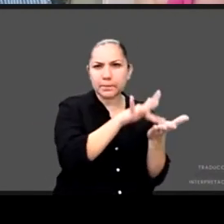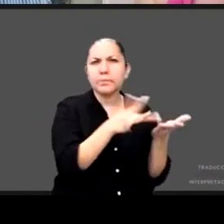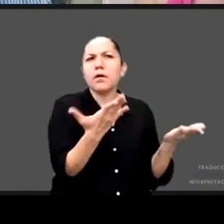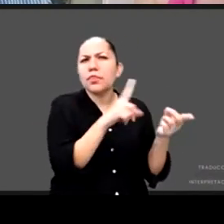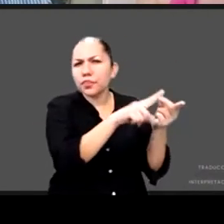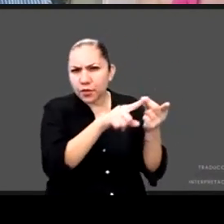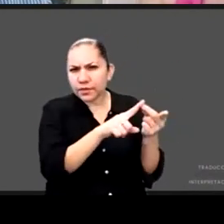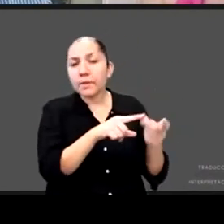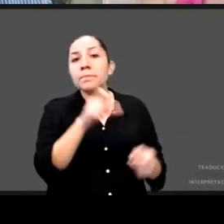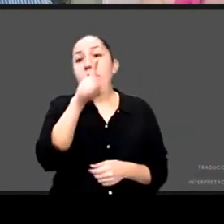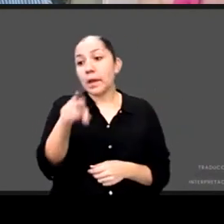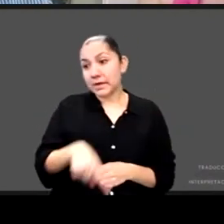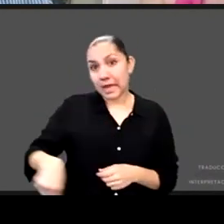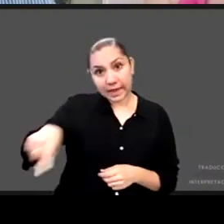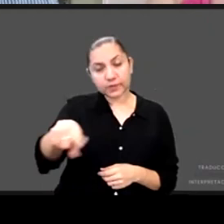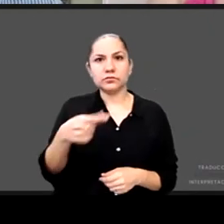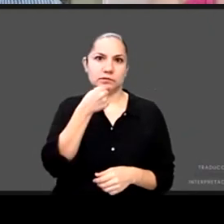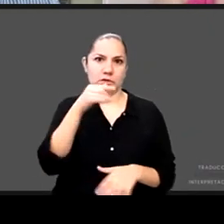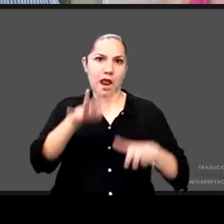ha modificado como agresiva por su misma vivencia?